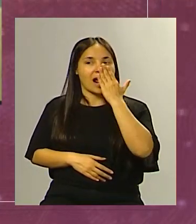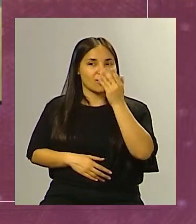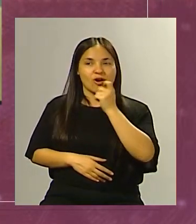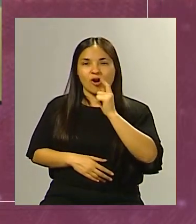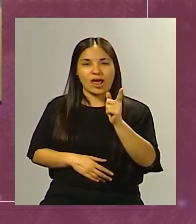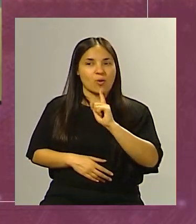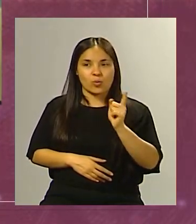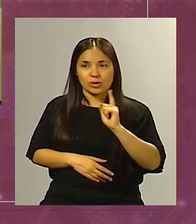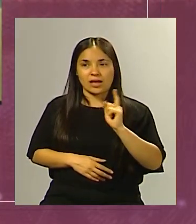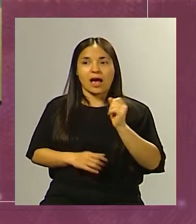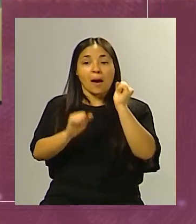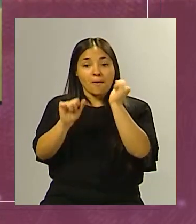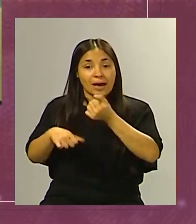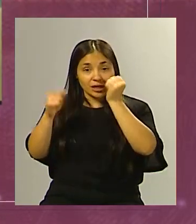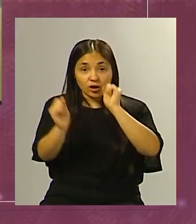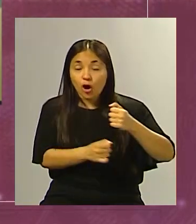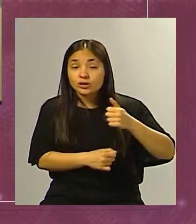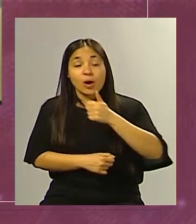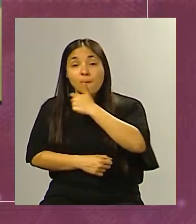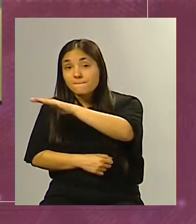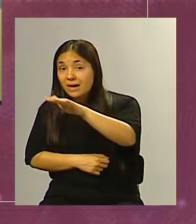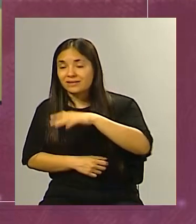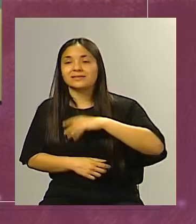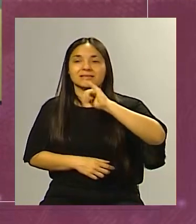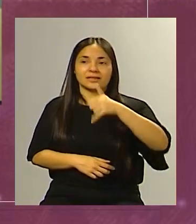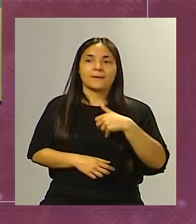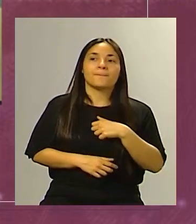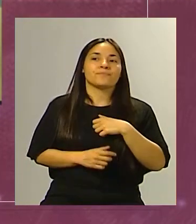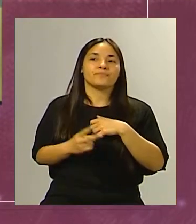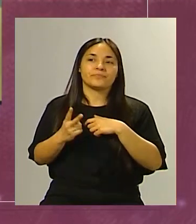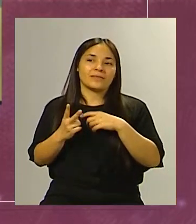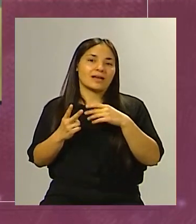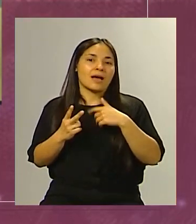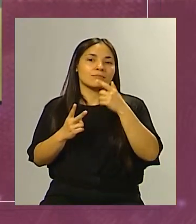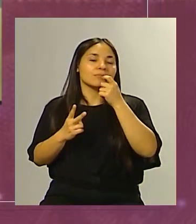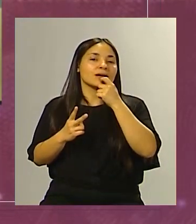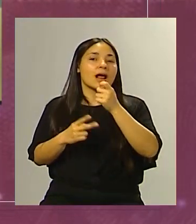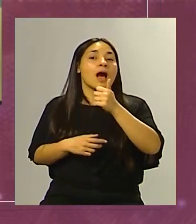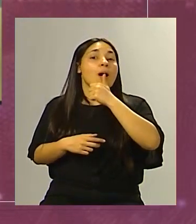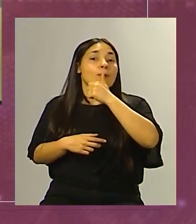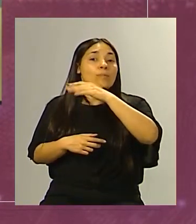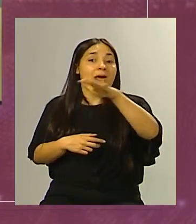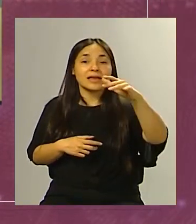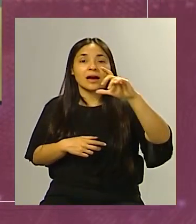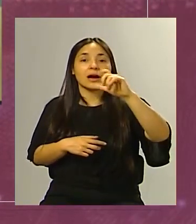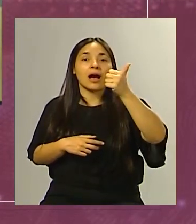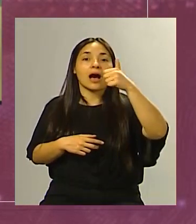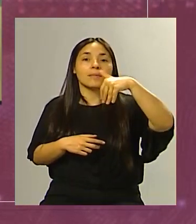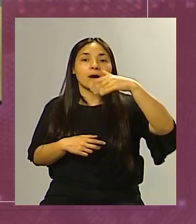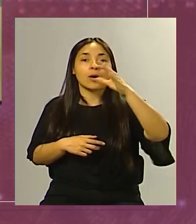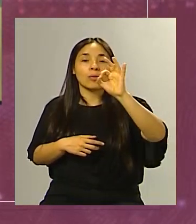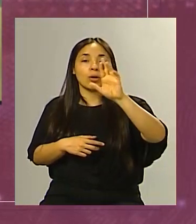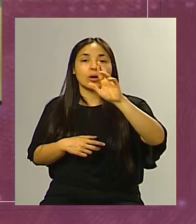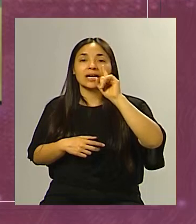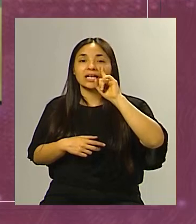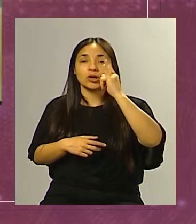la Bariloche, claro, o la costa? Es así. Mi opción, si me gusta la playa, es Camboriú. Y si no me gusta